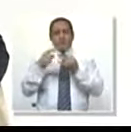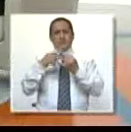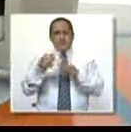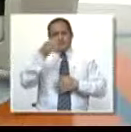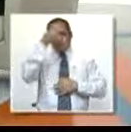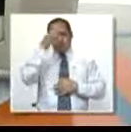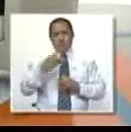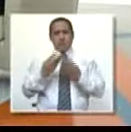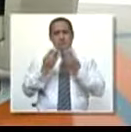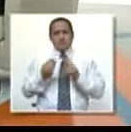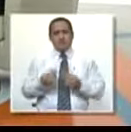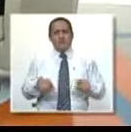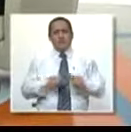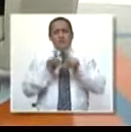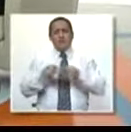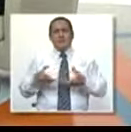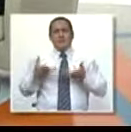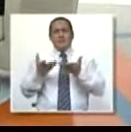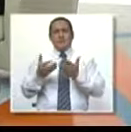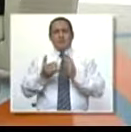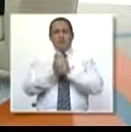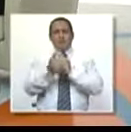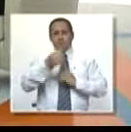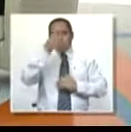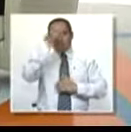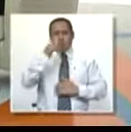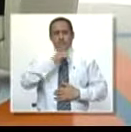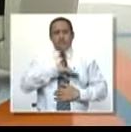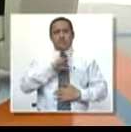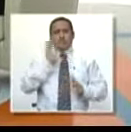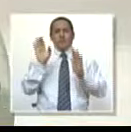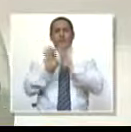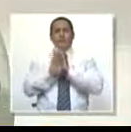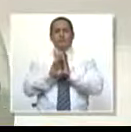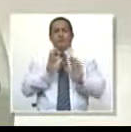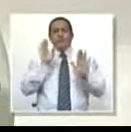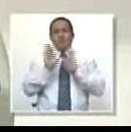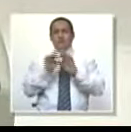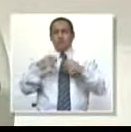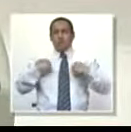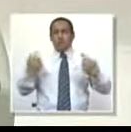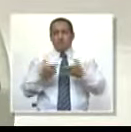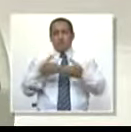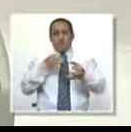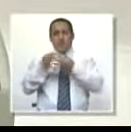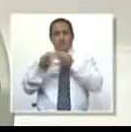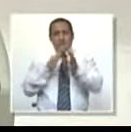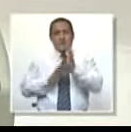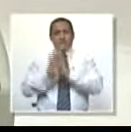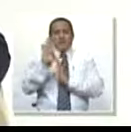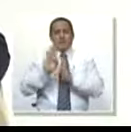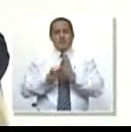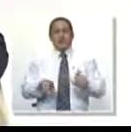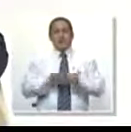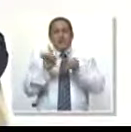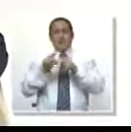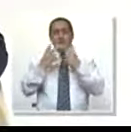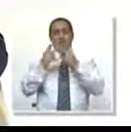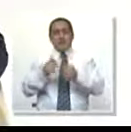habilidades blandas que tienen que ver con las habilidades sociales Por ejemplo si estamos hablando de crecimiento y desarrollo Los